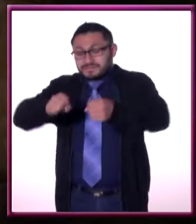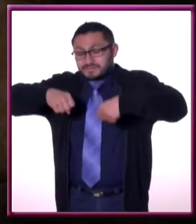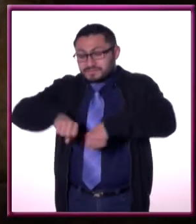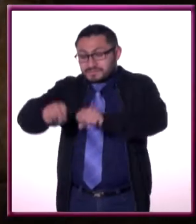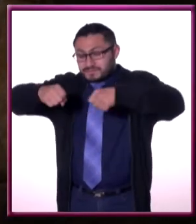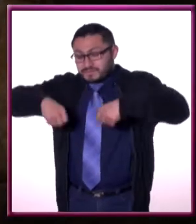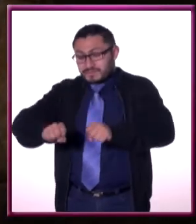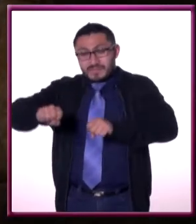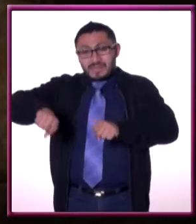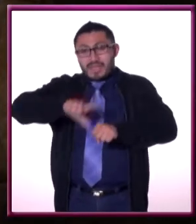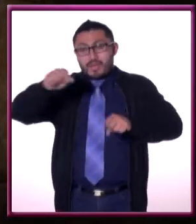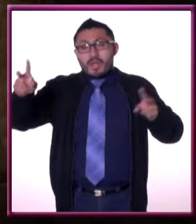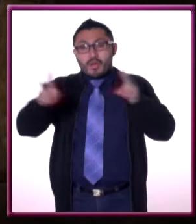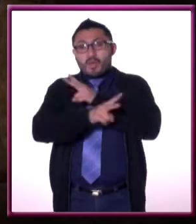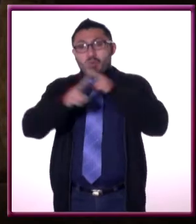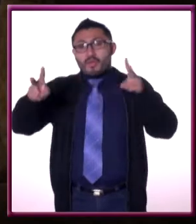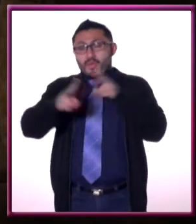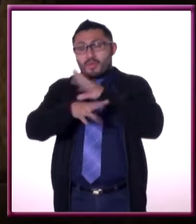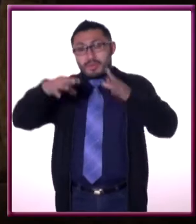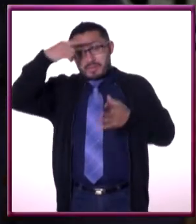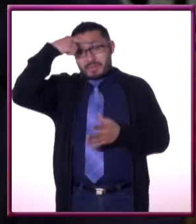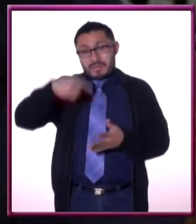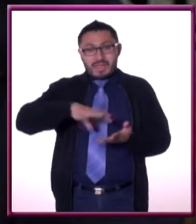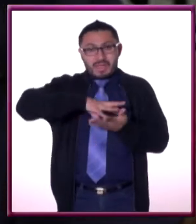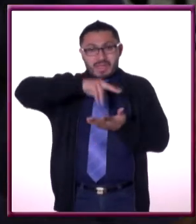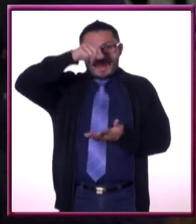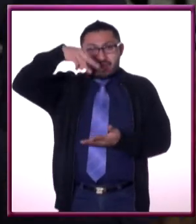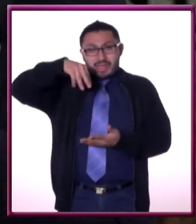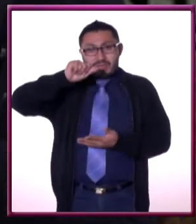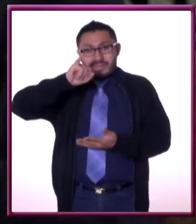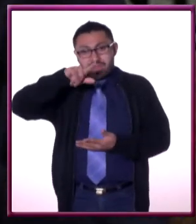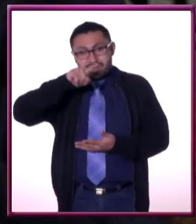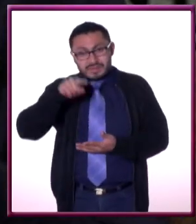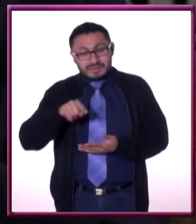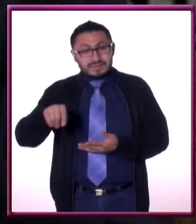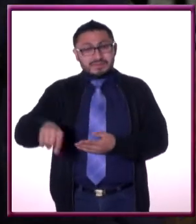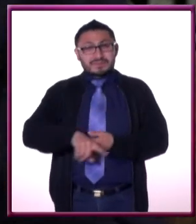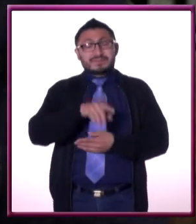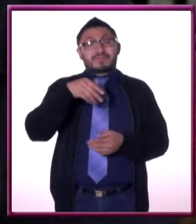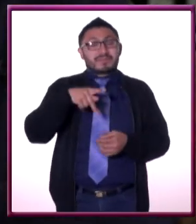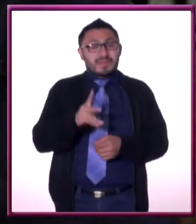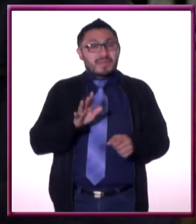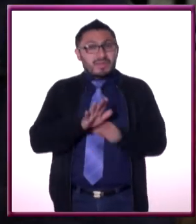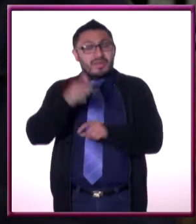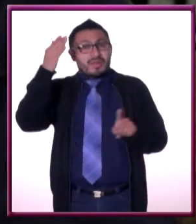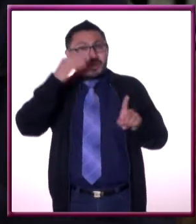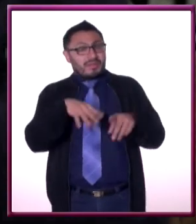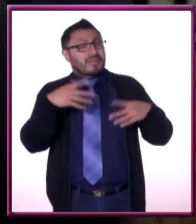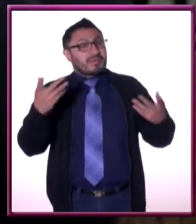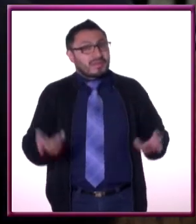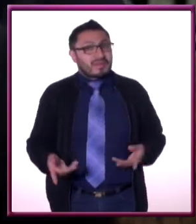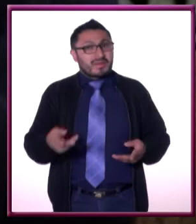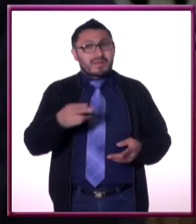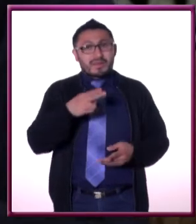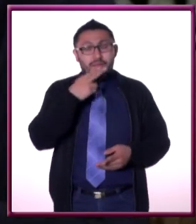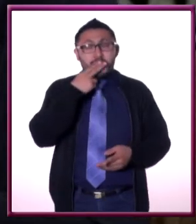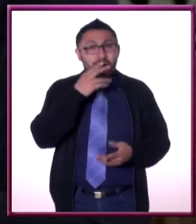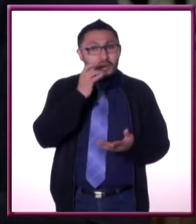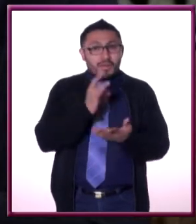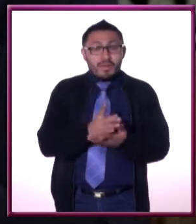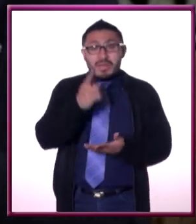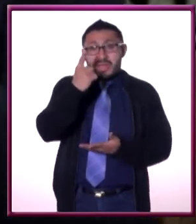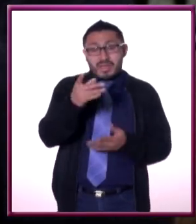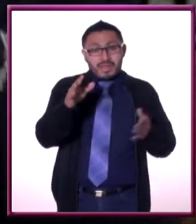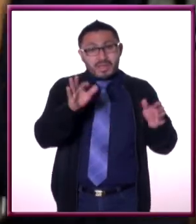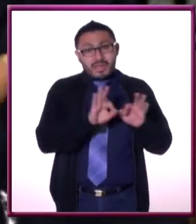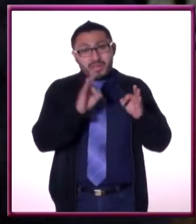y después secarlo para hacer harina de maíz. Pero lo que busca la industria es entonces tener un solo tipo de